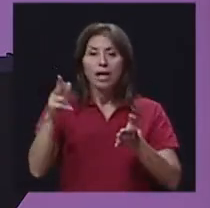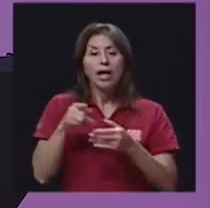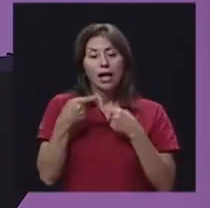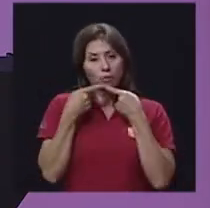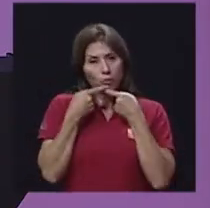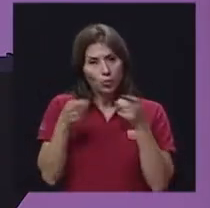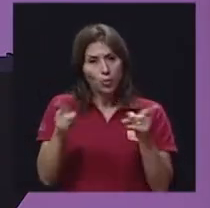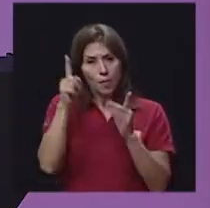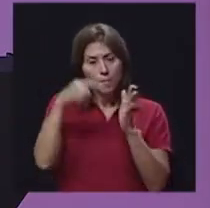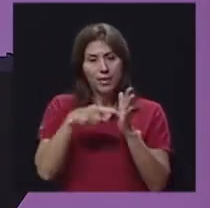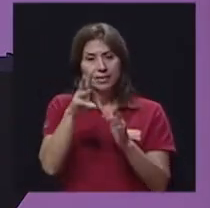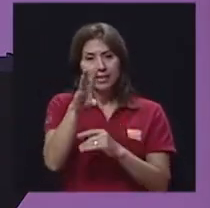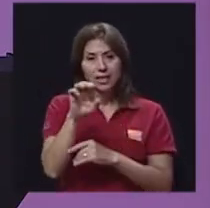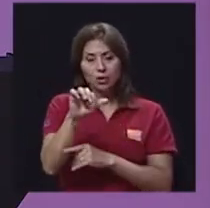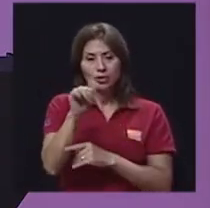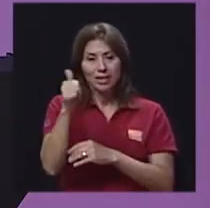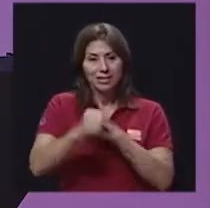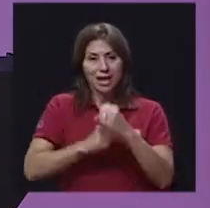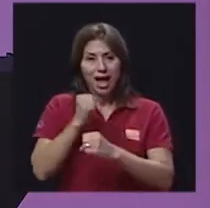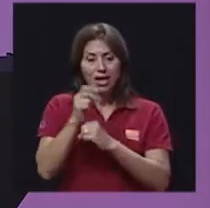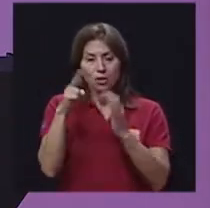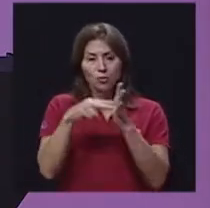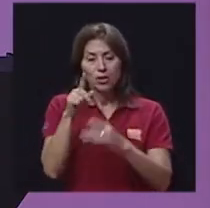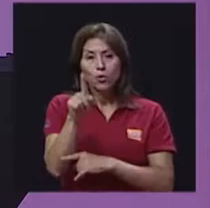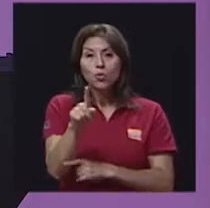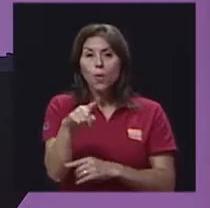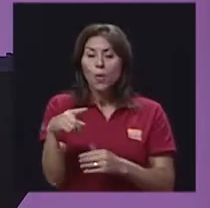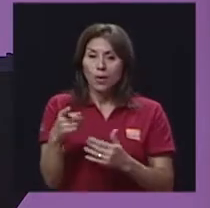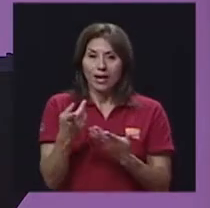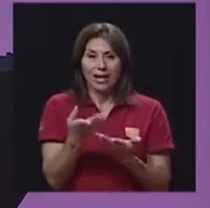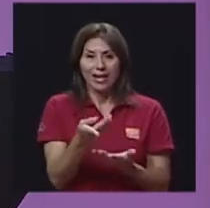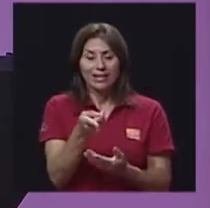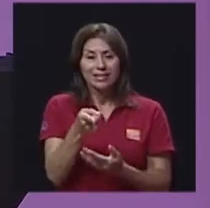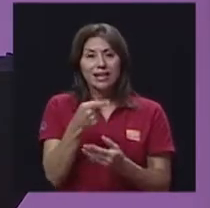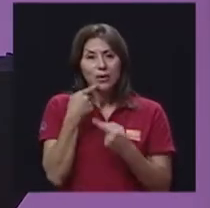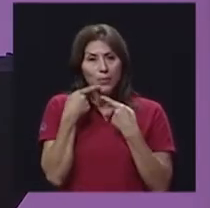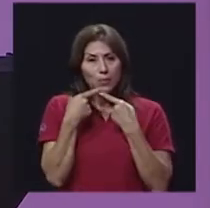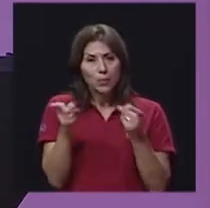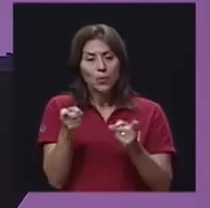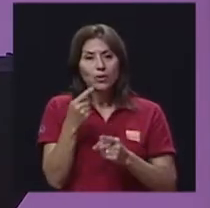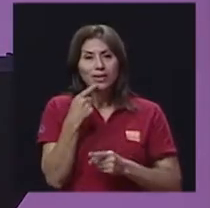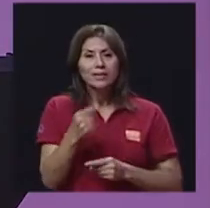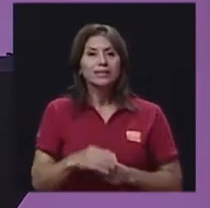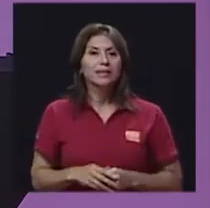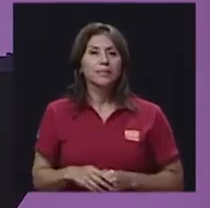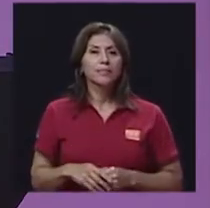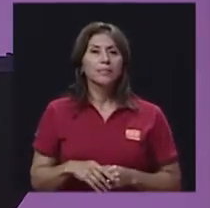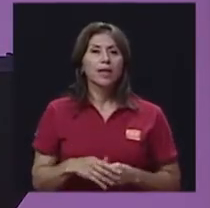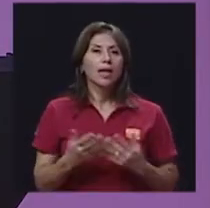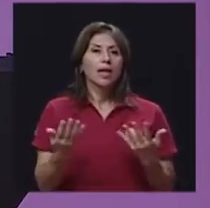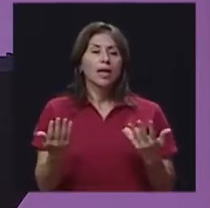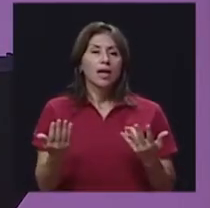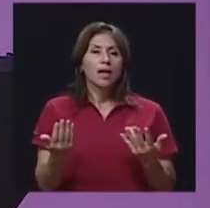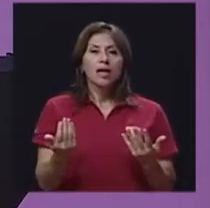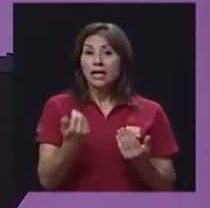2001 es el primer voto que emite la Sala Constitucional y dice quienes tienen derecho